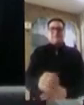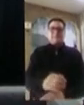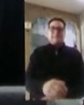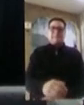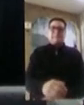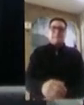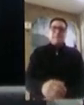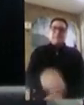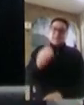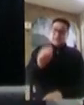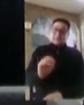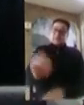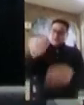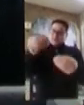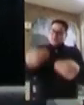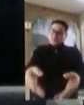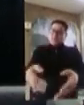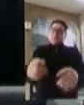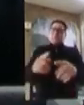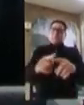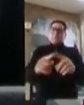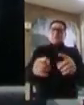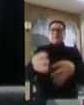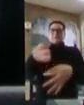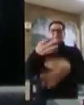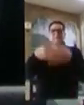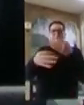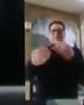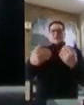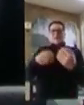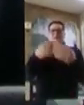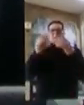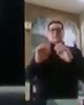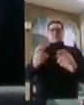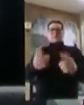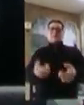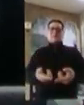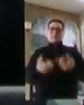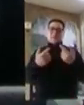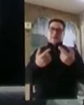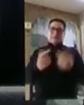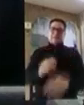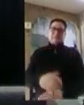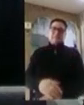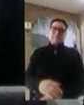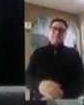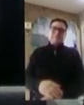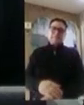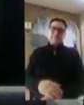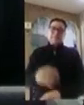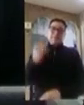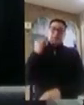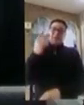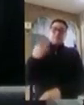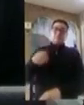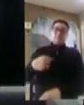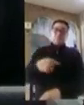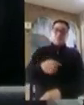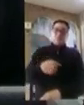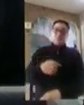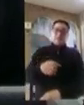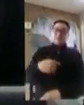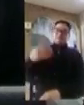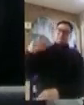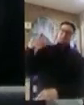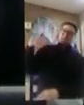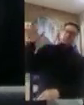eterna. Porque la condenación consiste en rechazar la luz. Y Él es la luz verdadera que vino